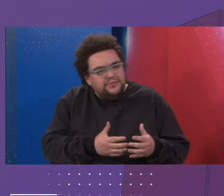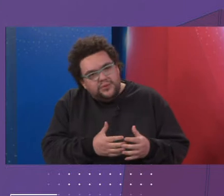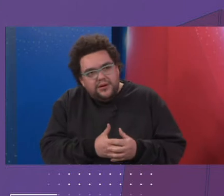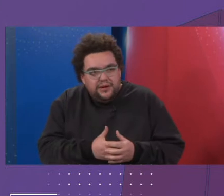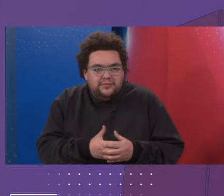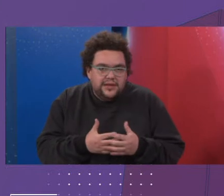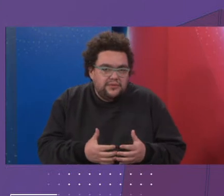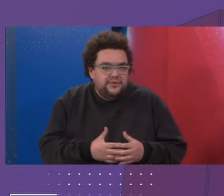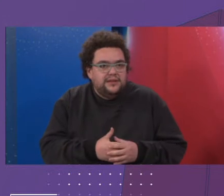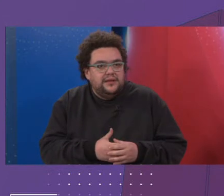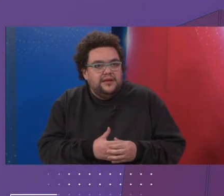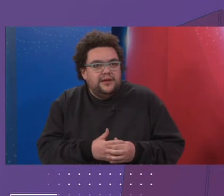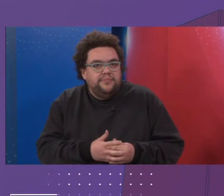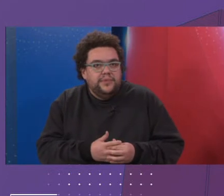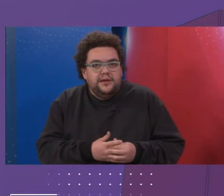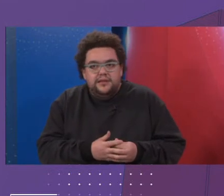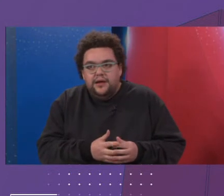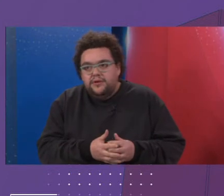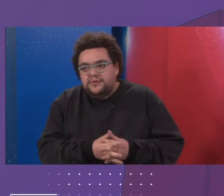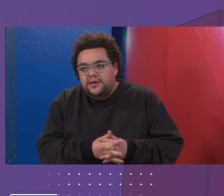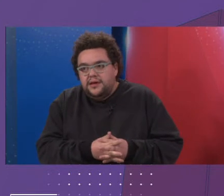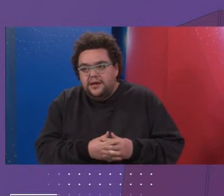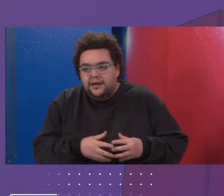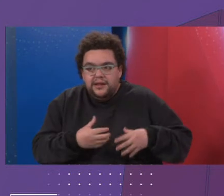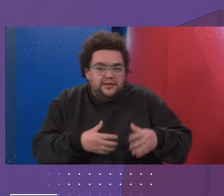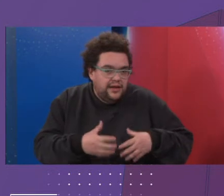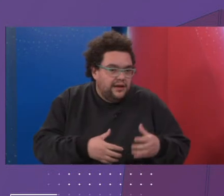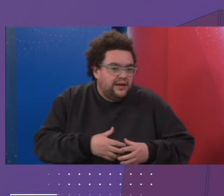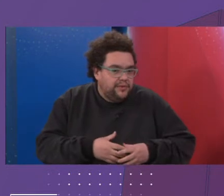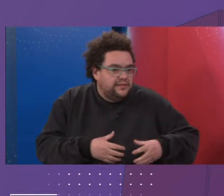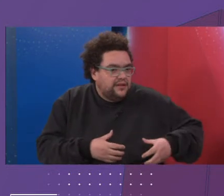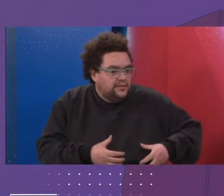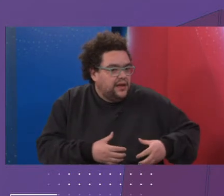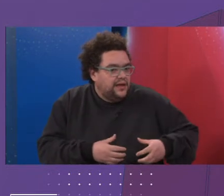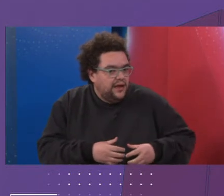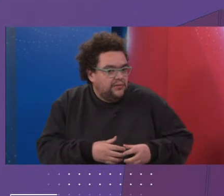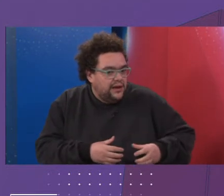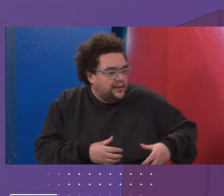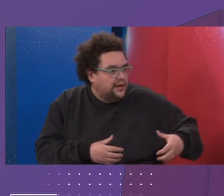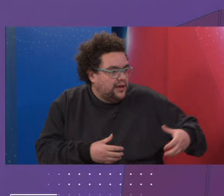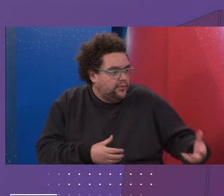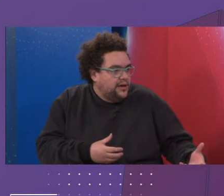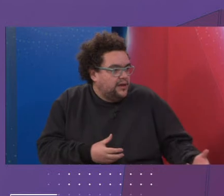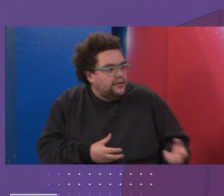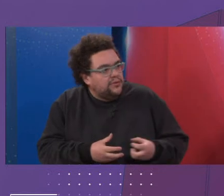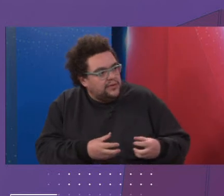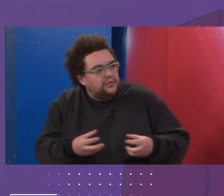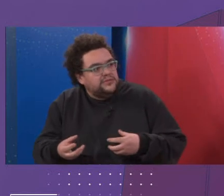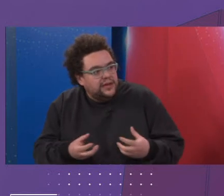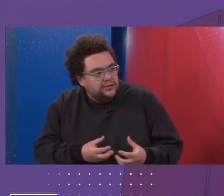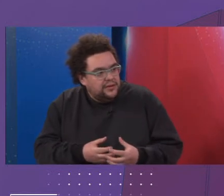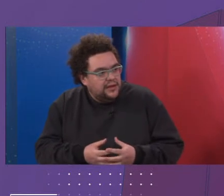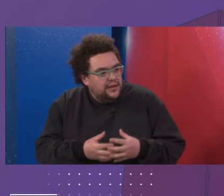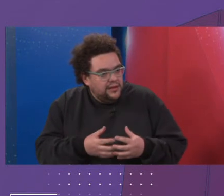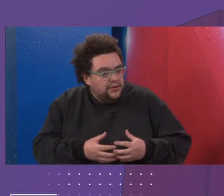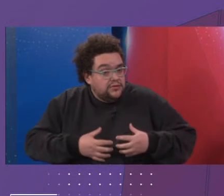prescribir es un tanto fuerte digamos ralentizar la presentación de algunas listas que podrían quitar votos de algunos